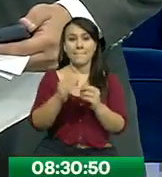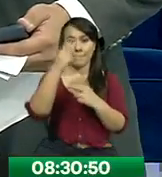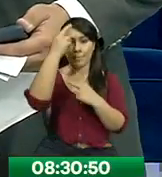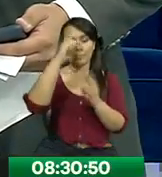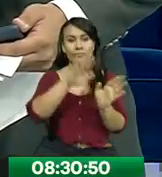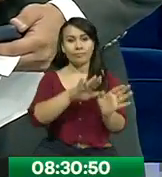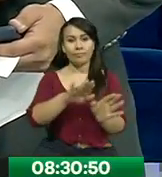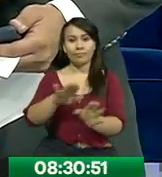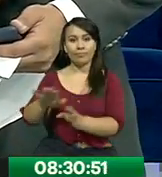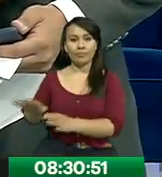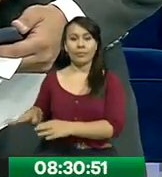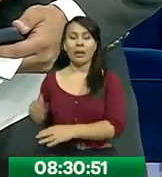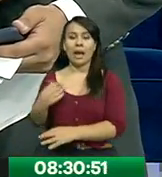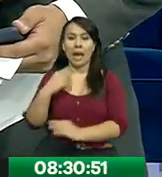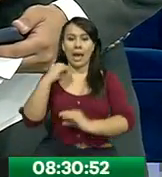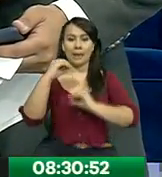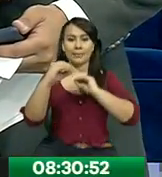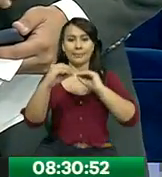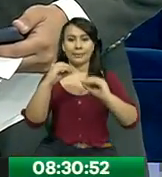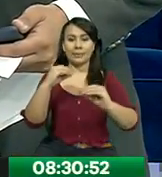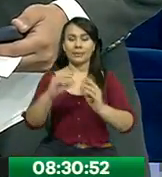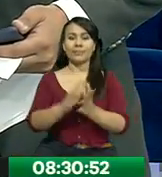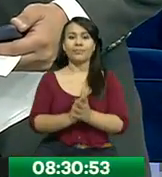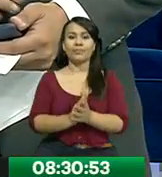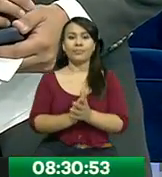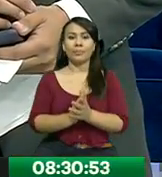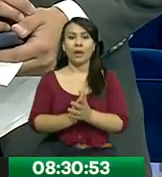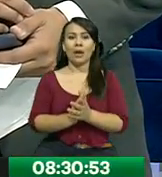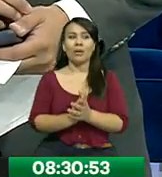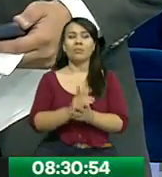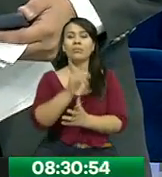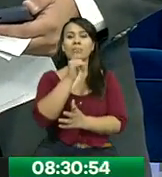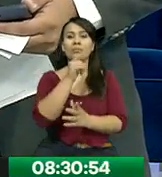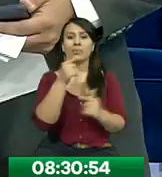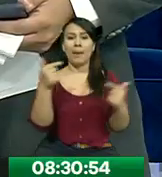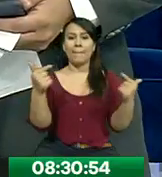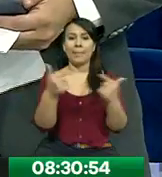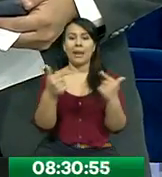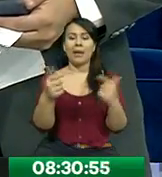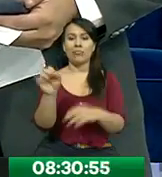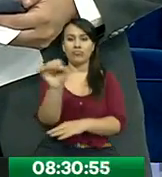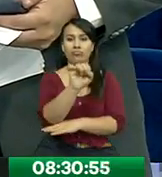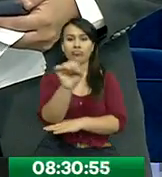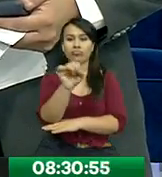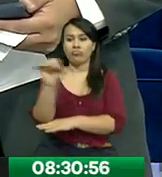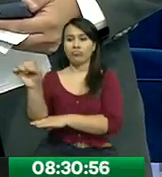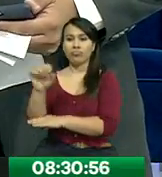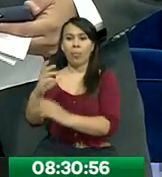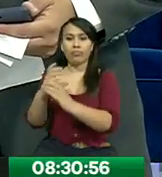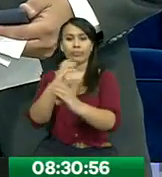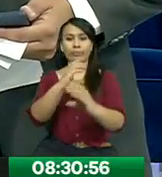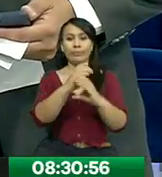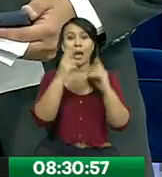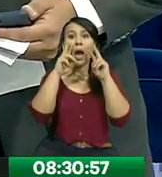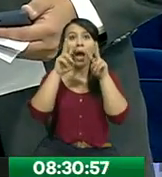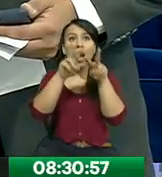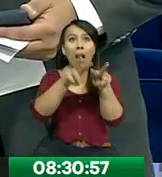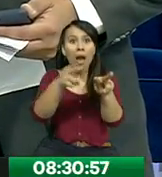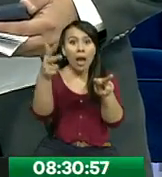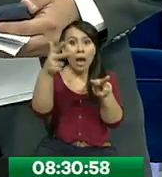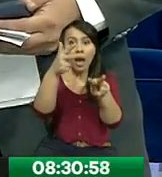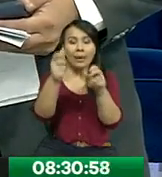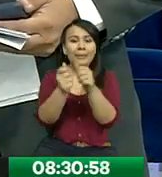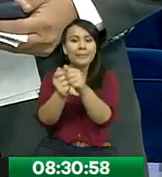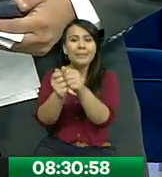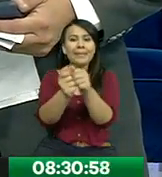Vamos a cambiar de tema, amables televidentes. Les vamos a contar que el enfrentamiento entre dos conductores de transporte urbano quedó registrado en